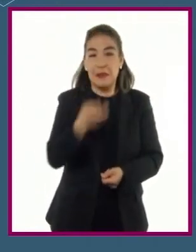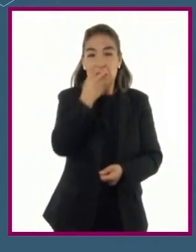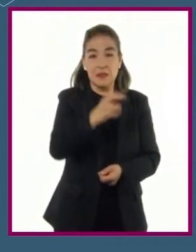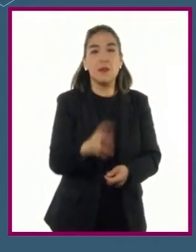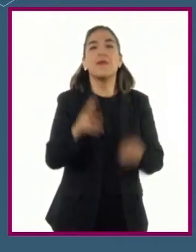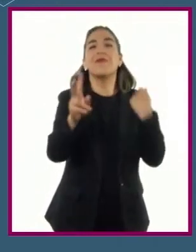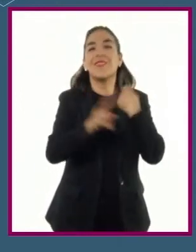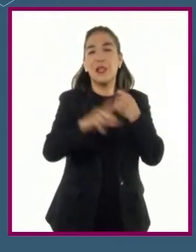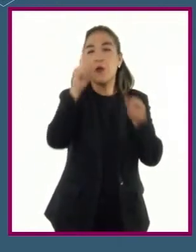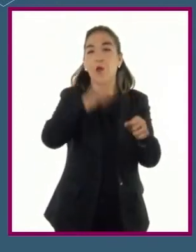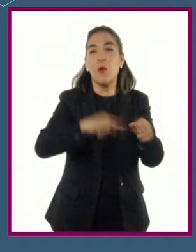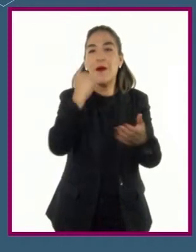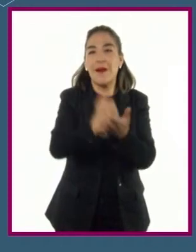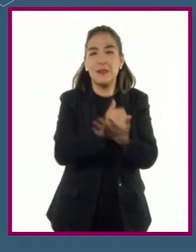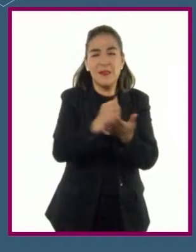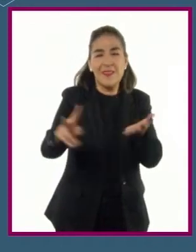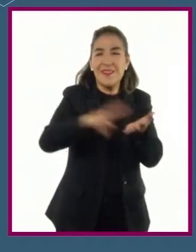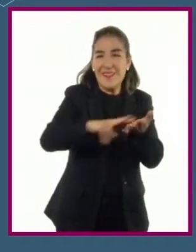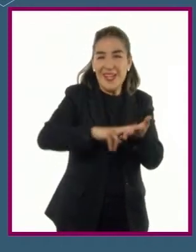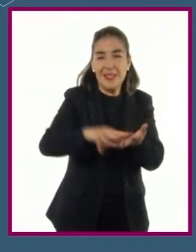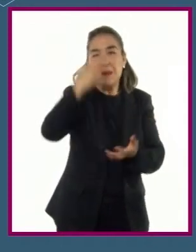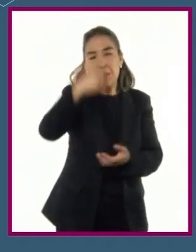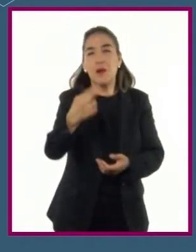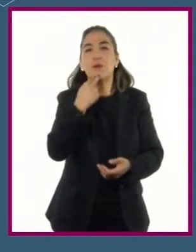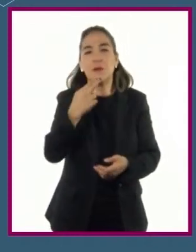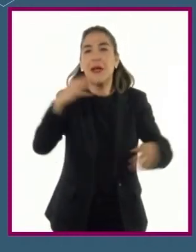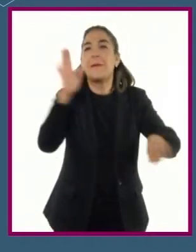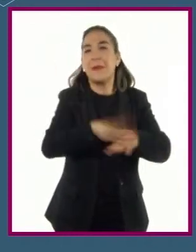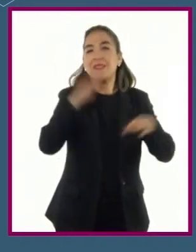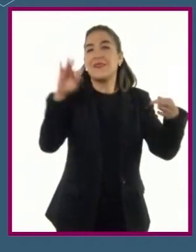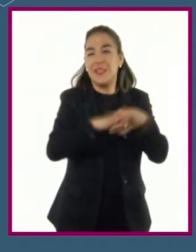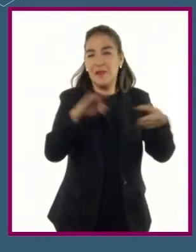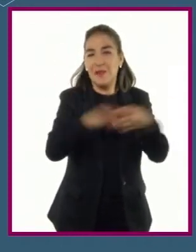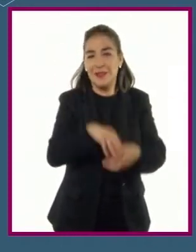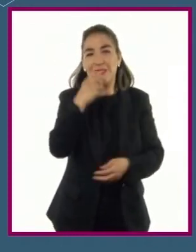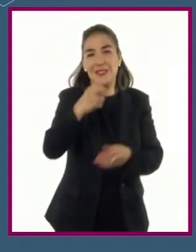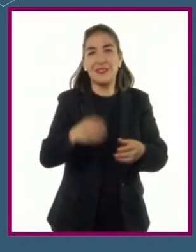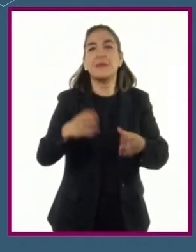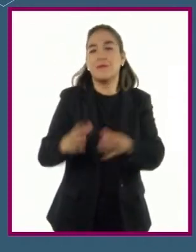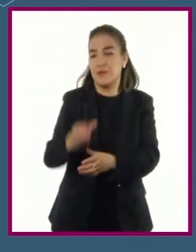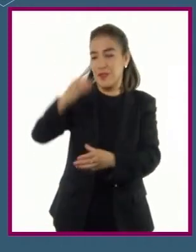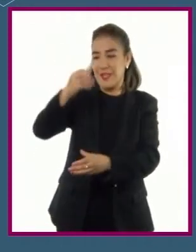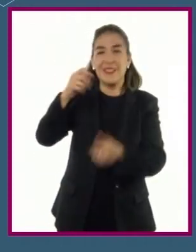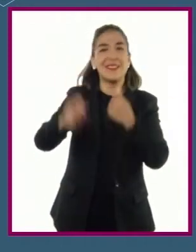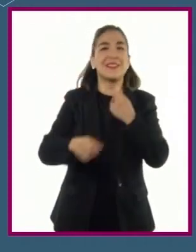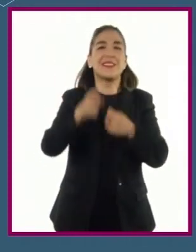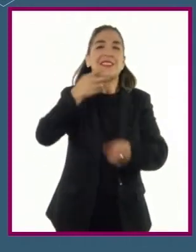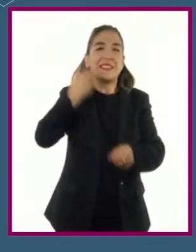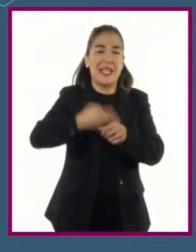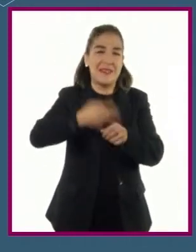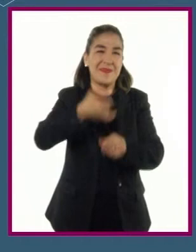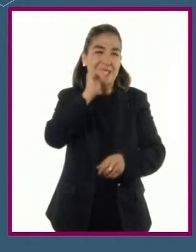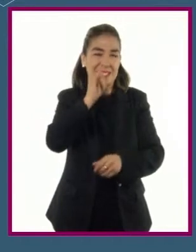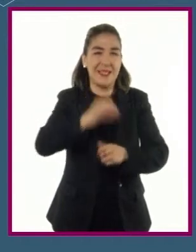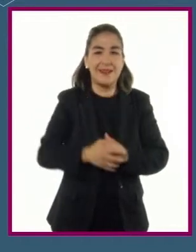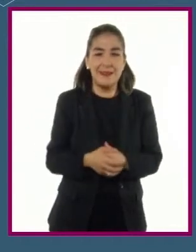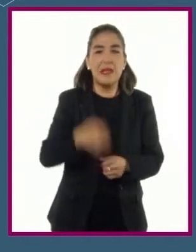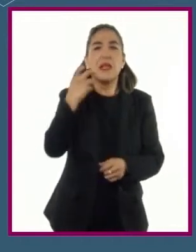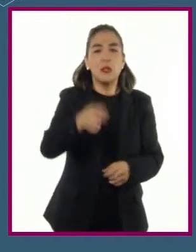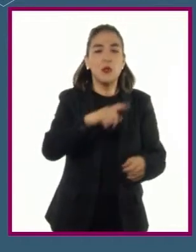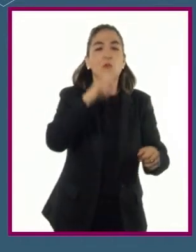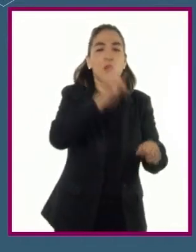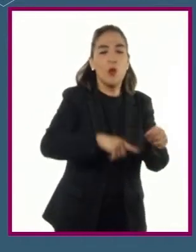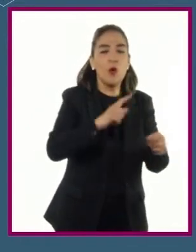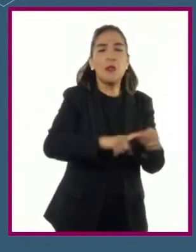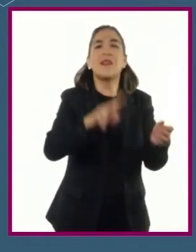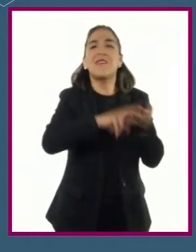vidrio de color azul verdoso que se utiliza con frecuencia en las botellas de cerveza. Unido al cromo, producen un color